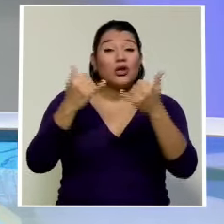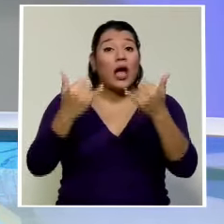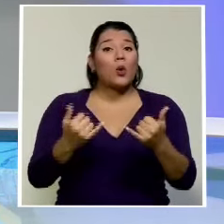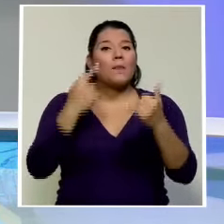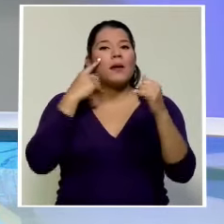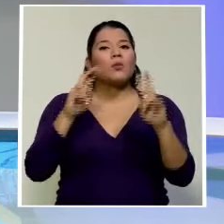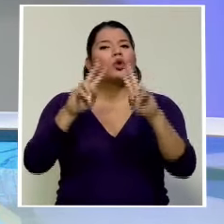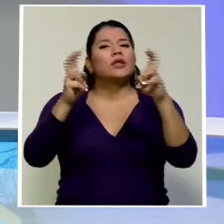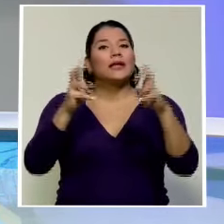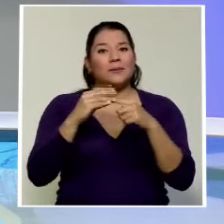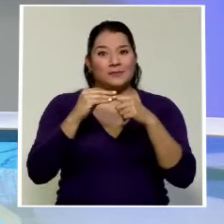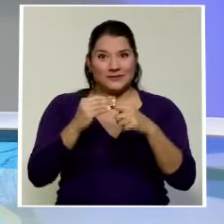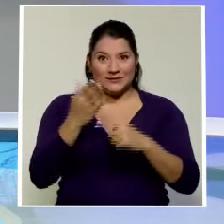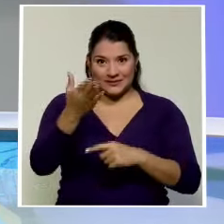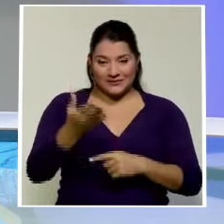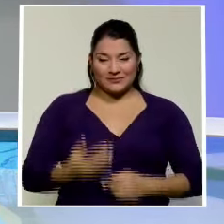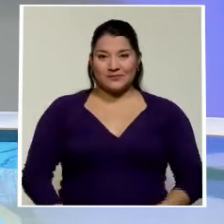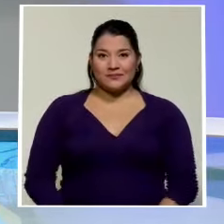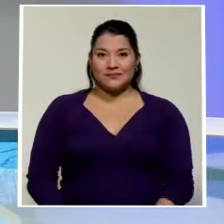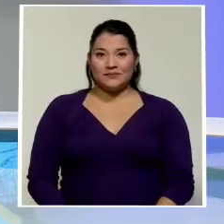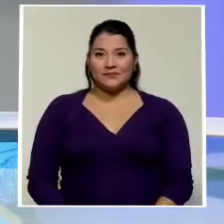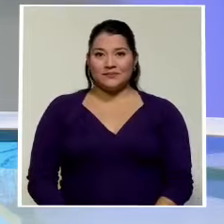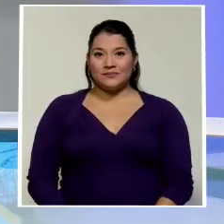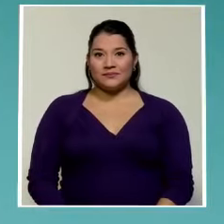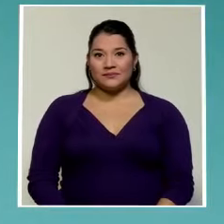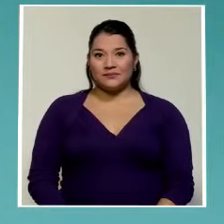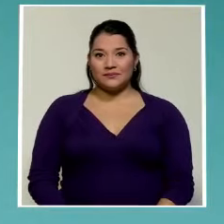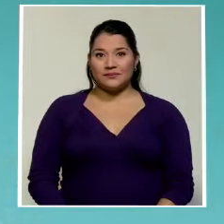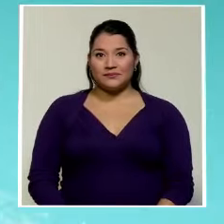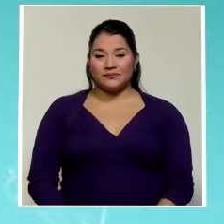ver nuestros titulares. Adelante.